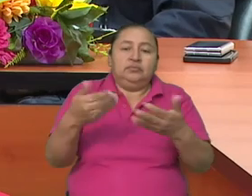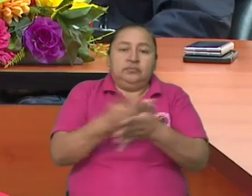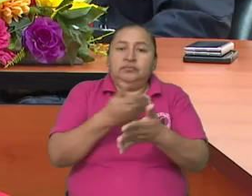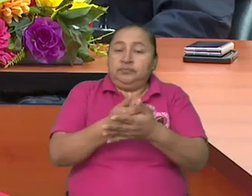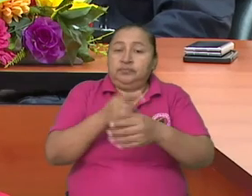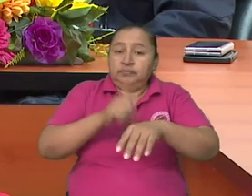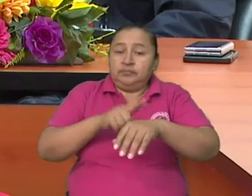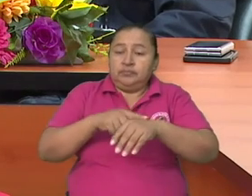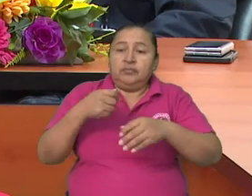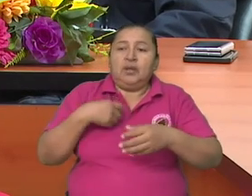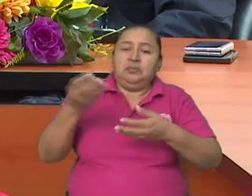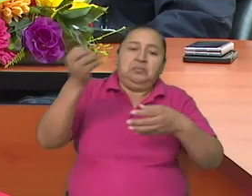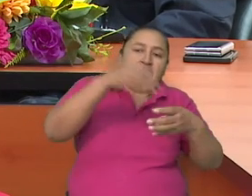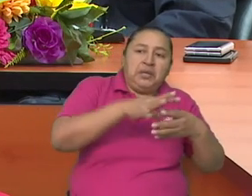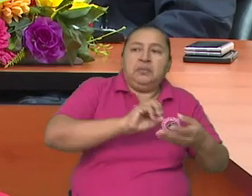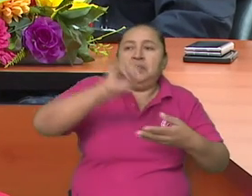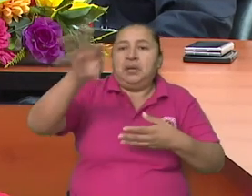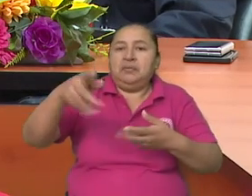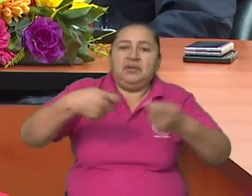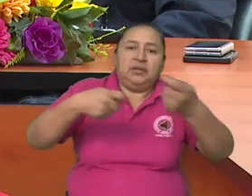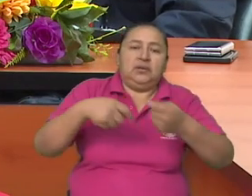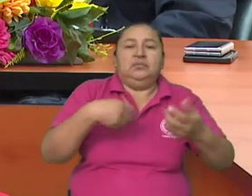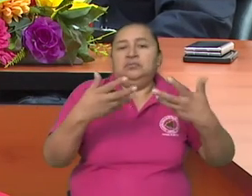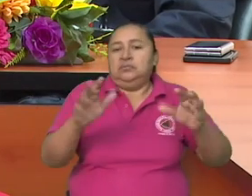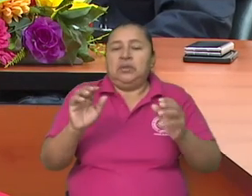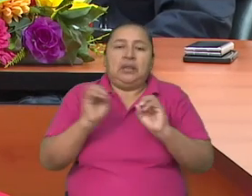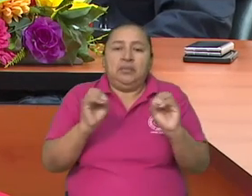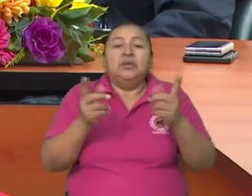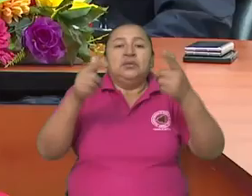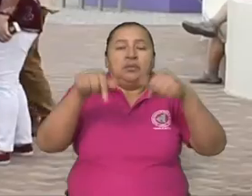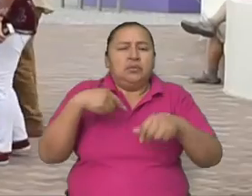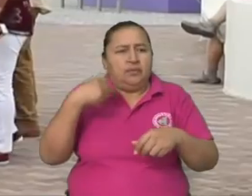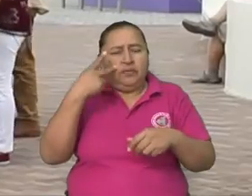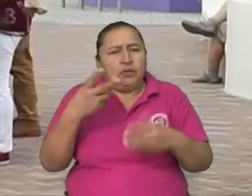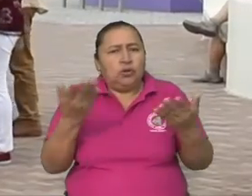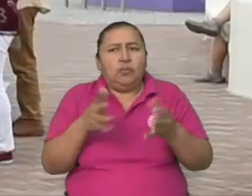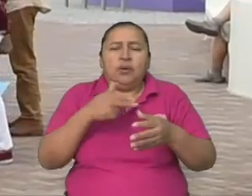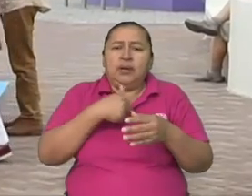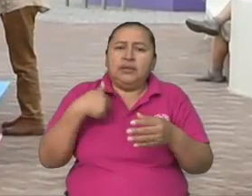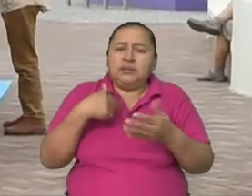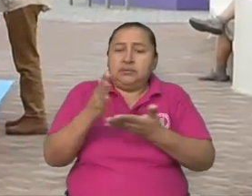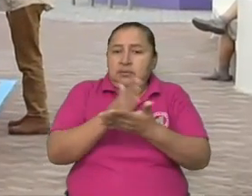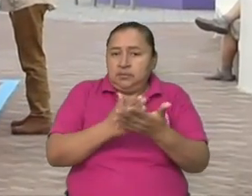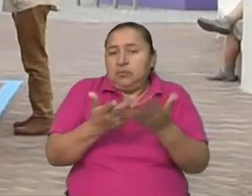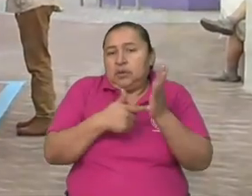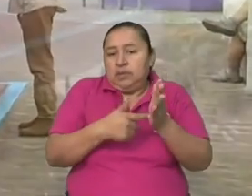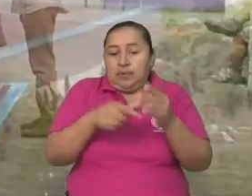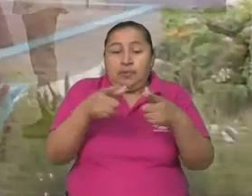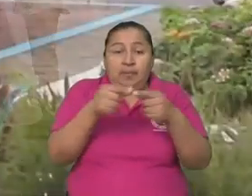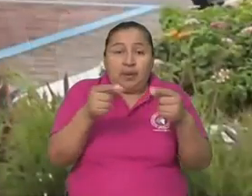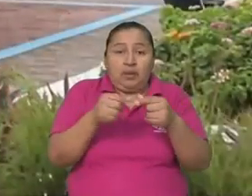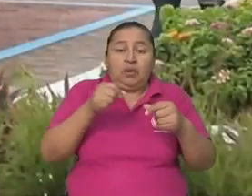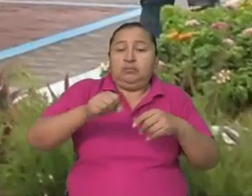de la revolución de carga y descarga, de comercio y absolutamente nada más, sino que hemos visto cómo se vienen creando, incluso por ejemplo en Managua,